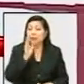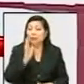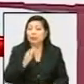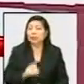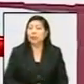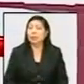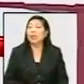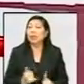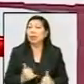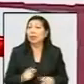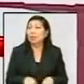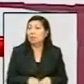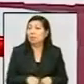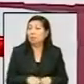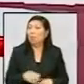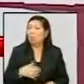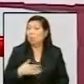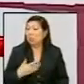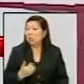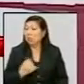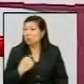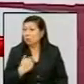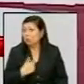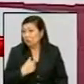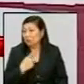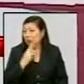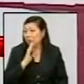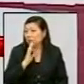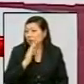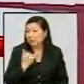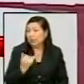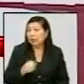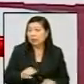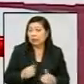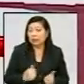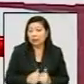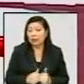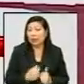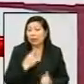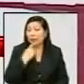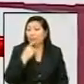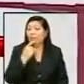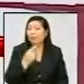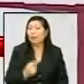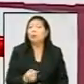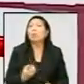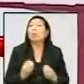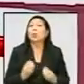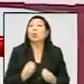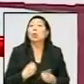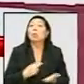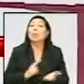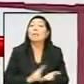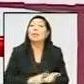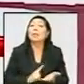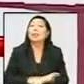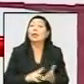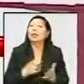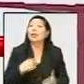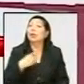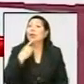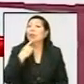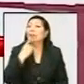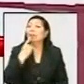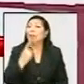entonces creo que también puedo mi intervención hacerla tipo de denuncia, porque nosotros como asegurados queremos